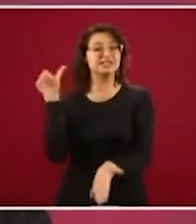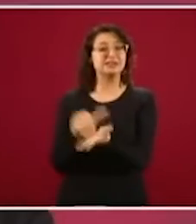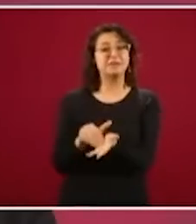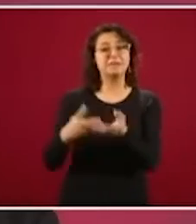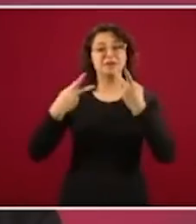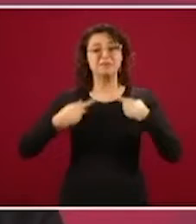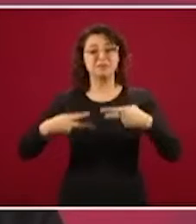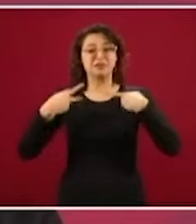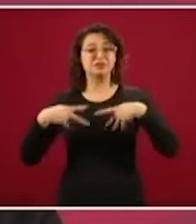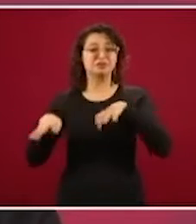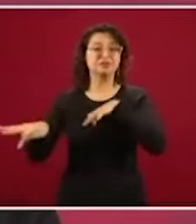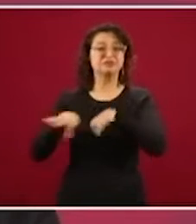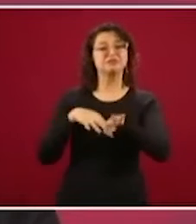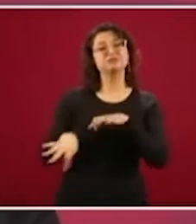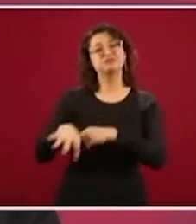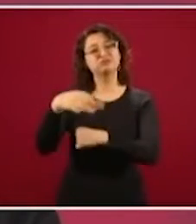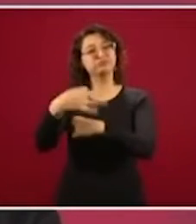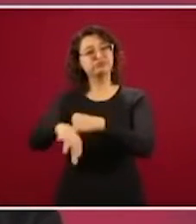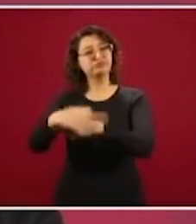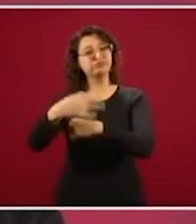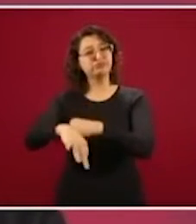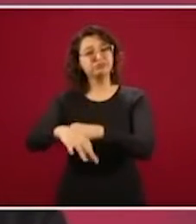trabajadores eventuales